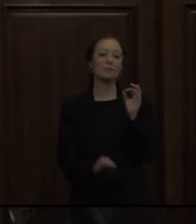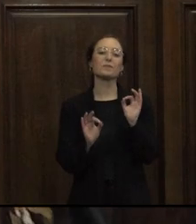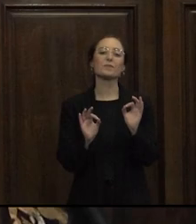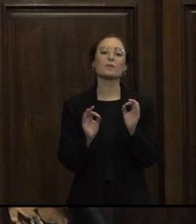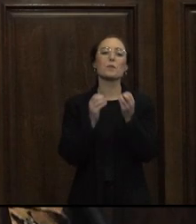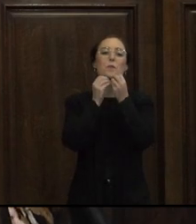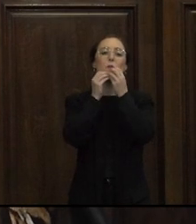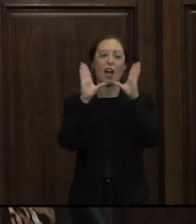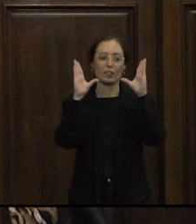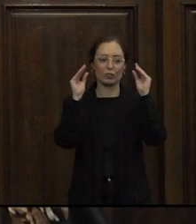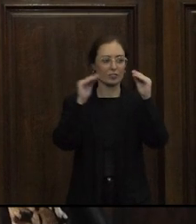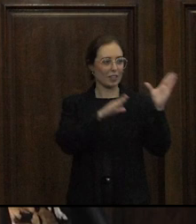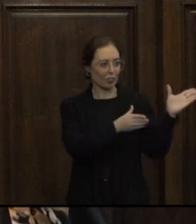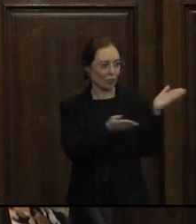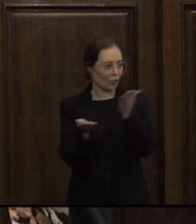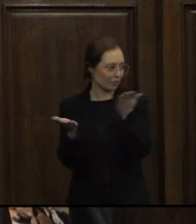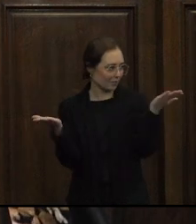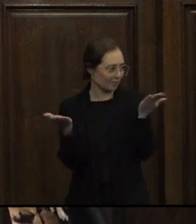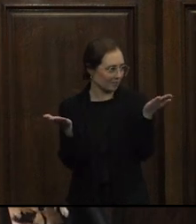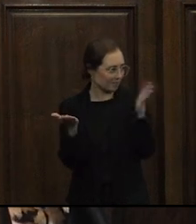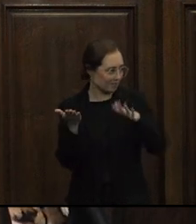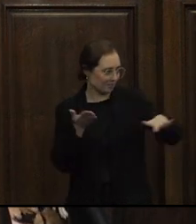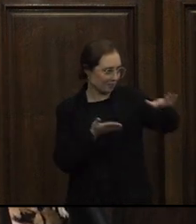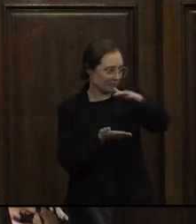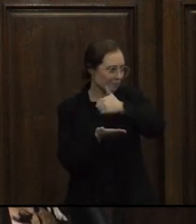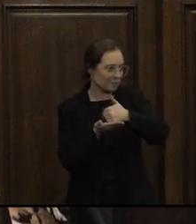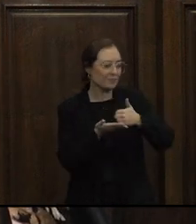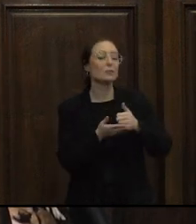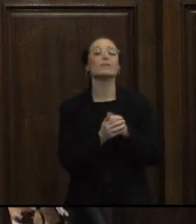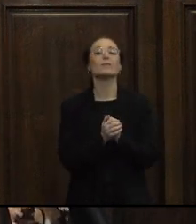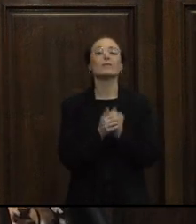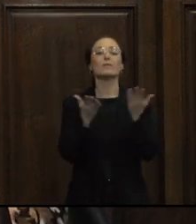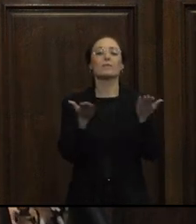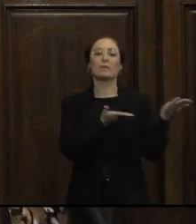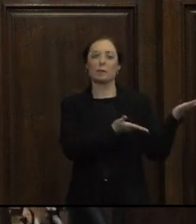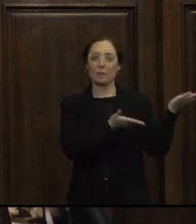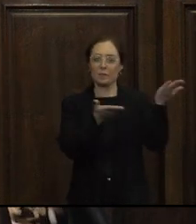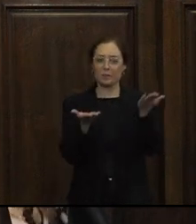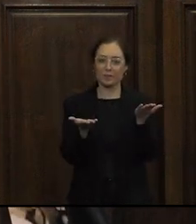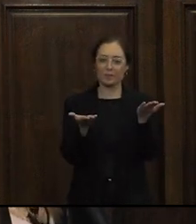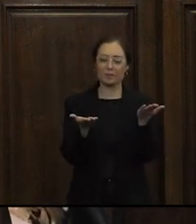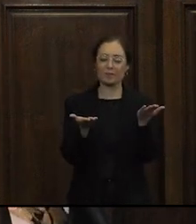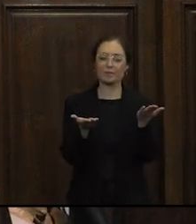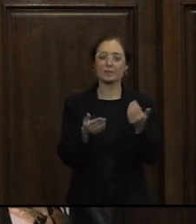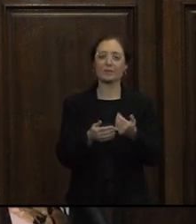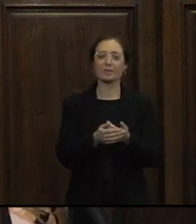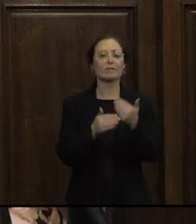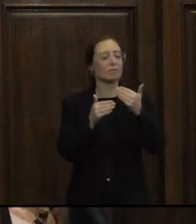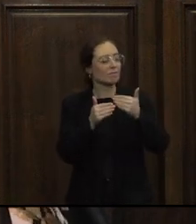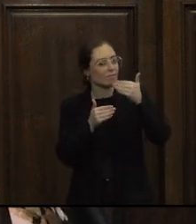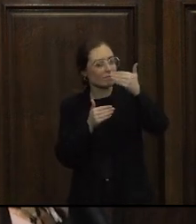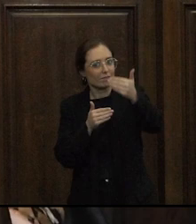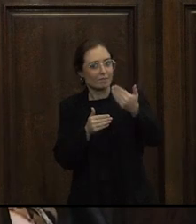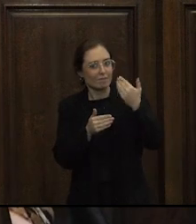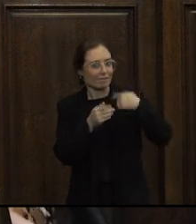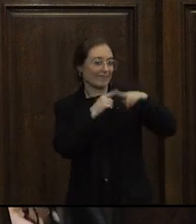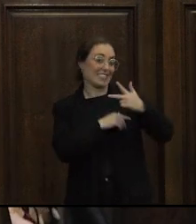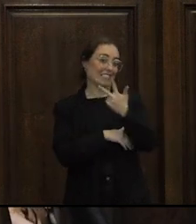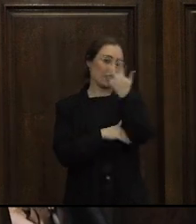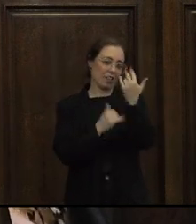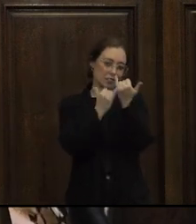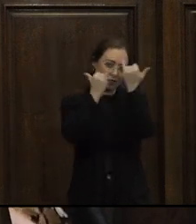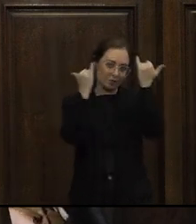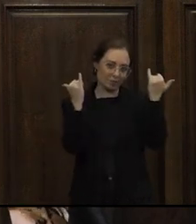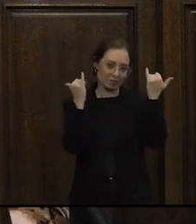Bien, buenas noches a todos y a todas. Bueno, aquí les damos la bienvenida luego de estos